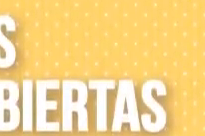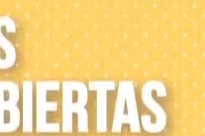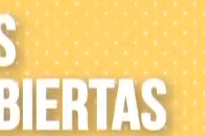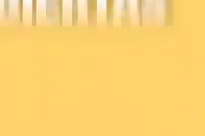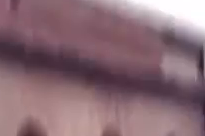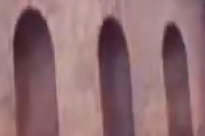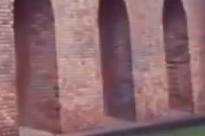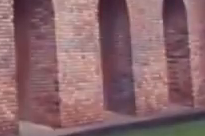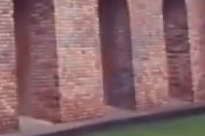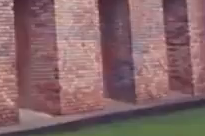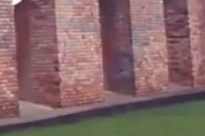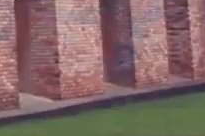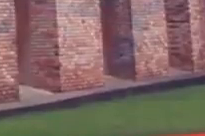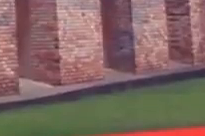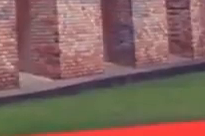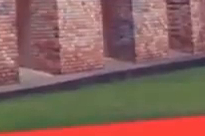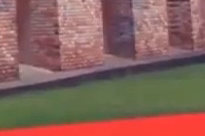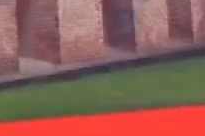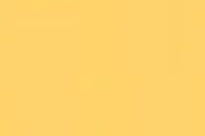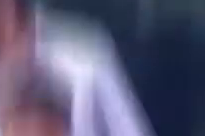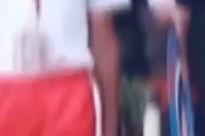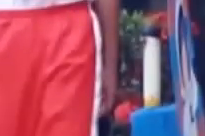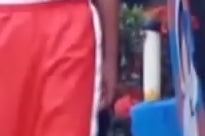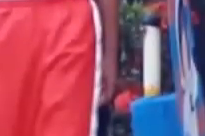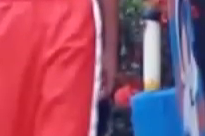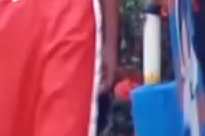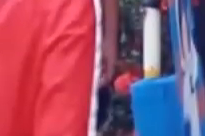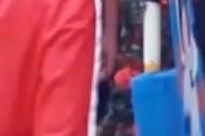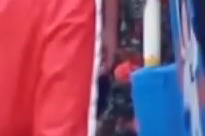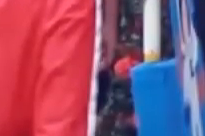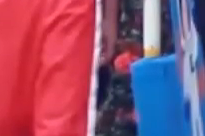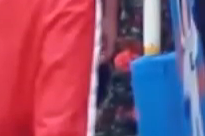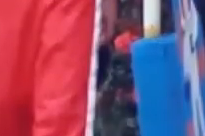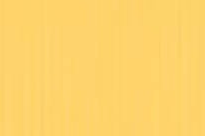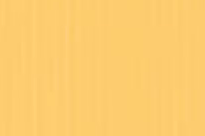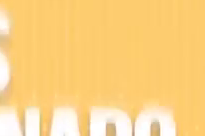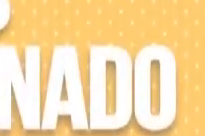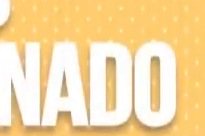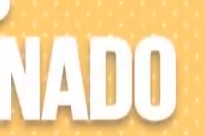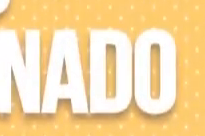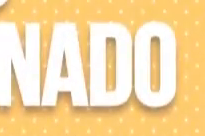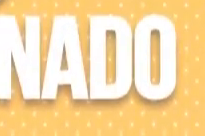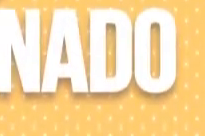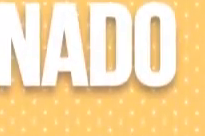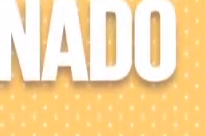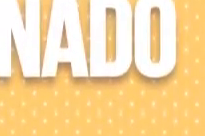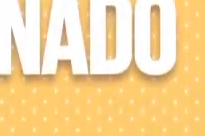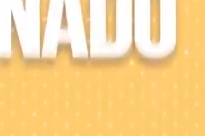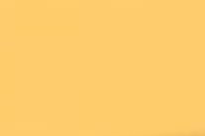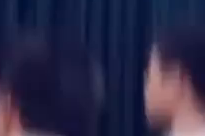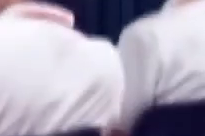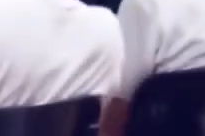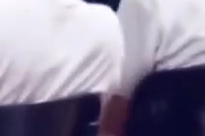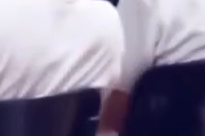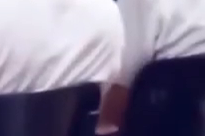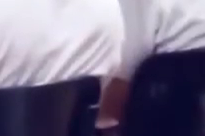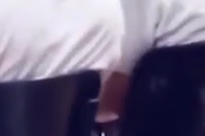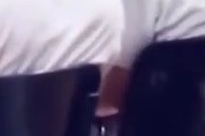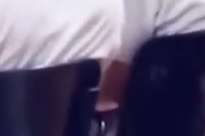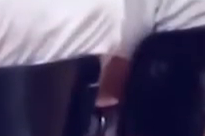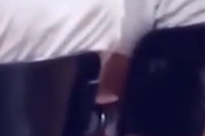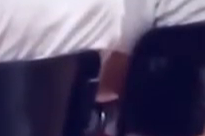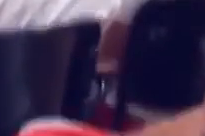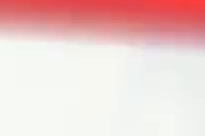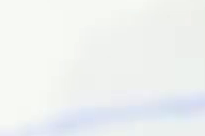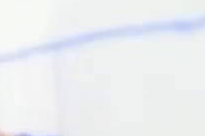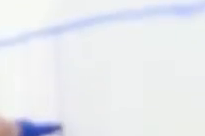seminario es el mejor colegio de la ciudad. Porque nuestro personal docente es cuidadosamente seleccionado, teniendo en cuenta